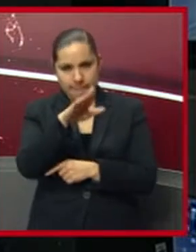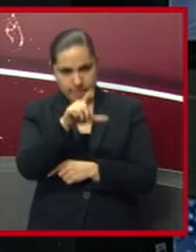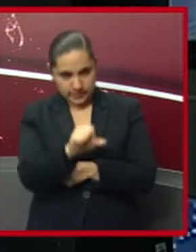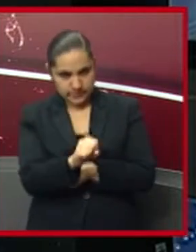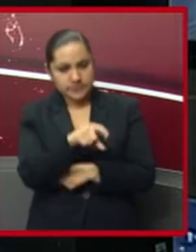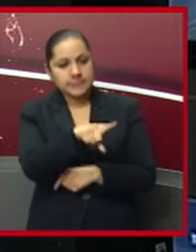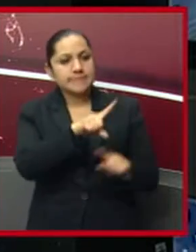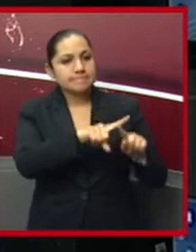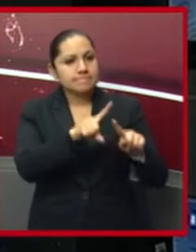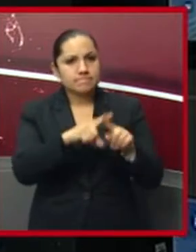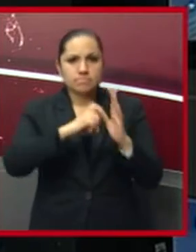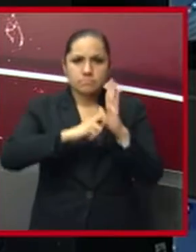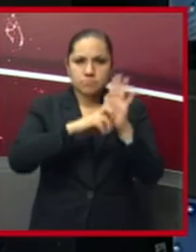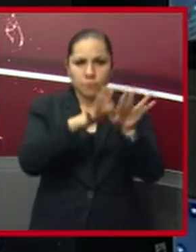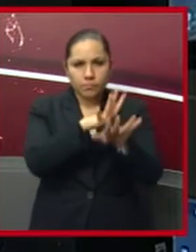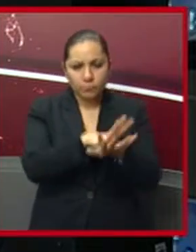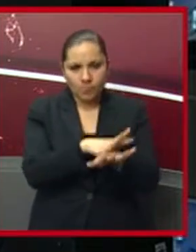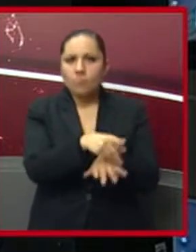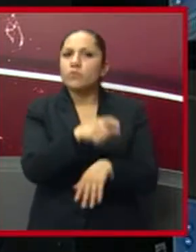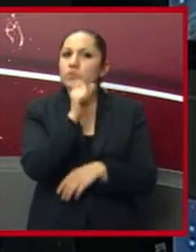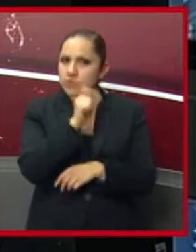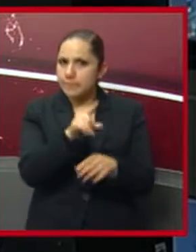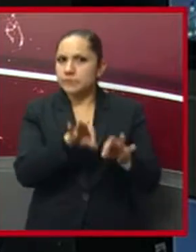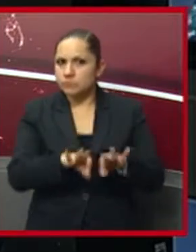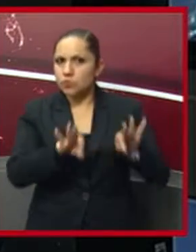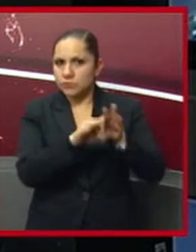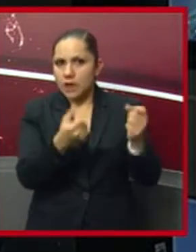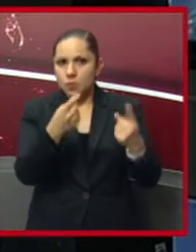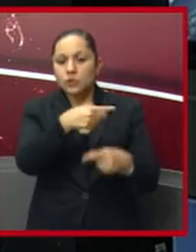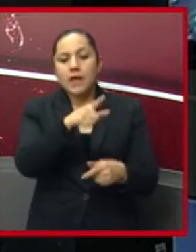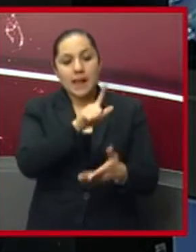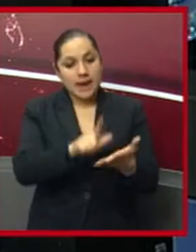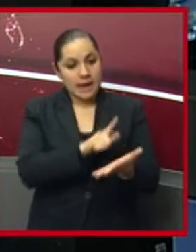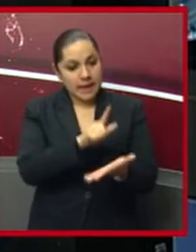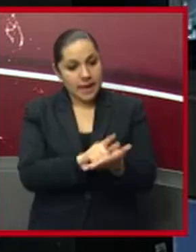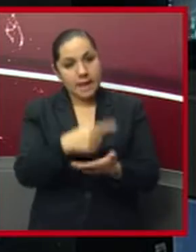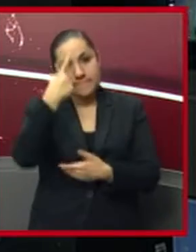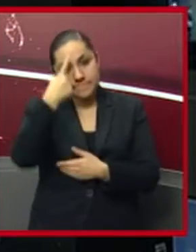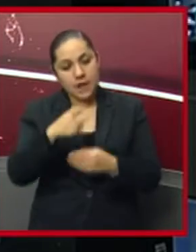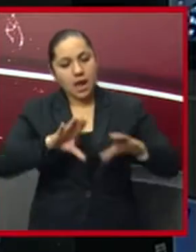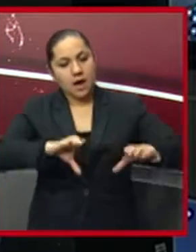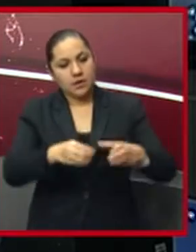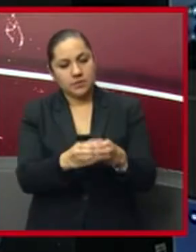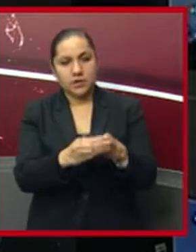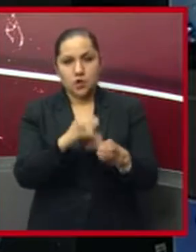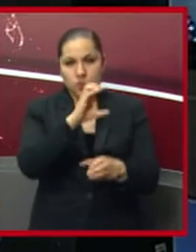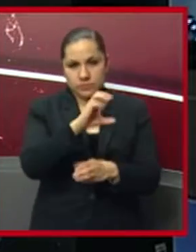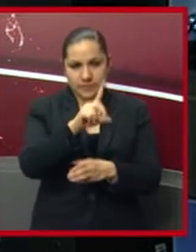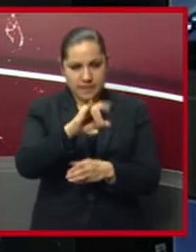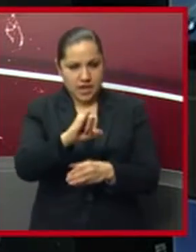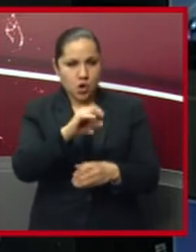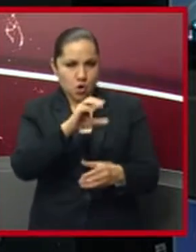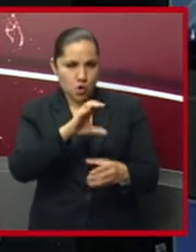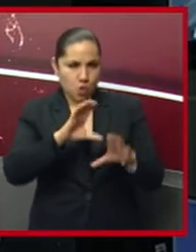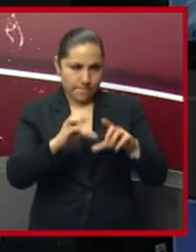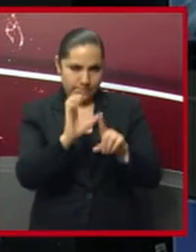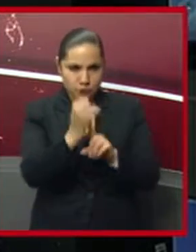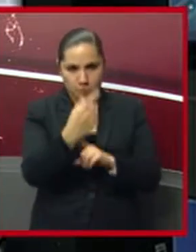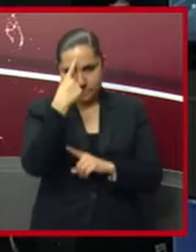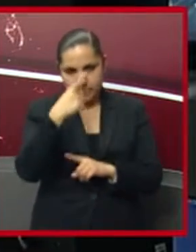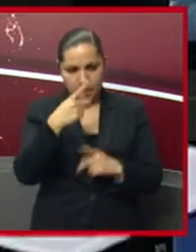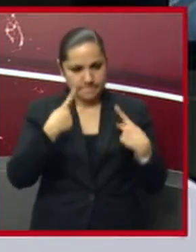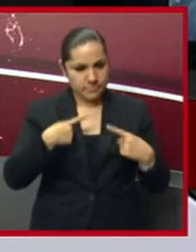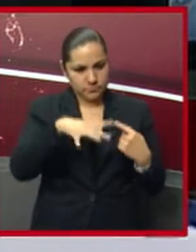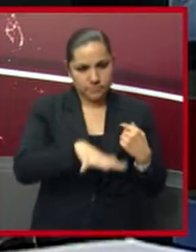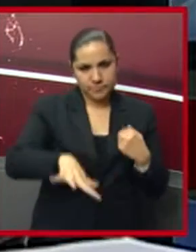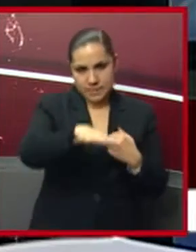una reforma que hicimos a la ley de la Comisión Nacional para el Desarrollo de los Pueblos Indígenas y a la Ley General de Acceso a las Mujeres a una Vida Libre de